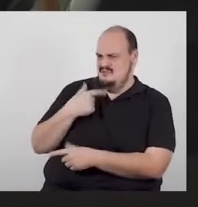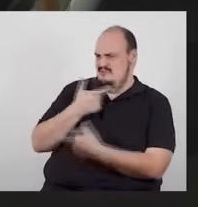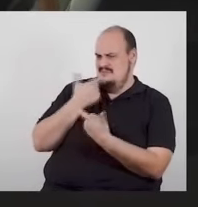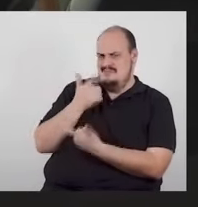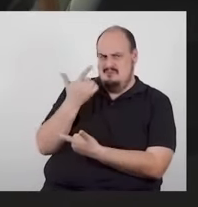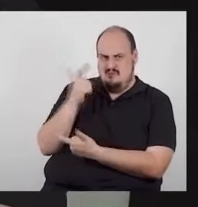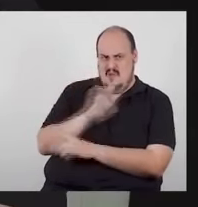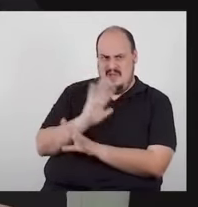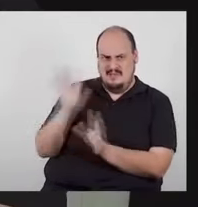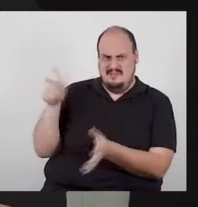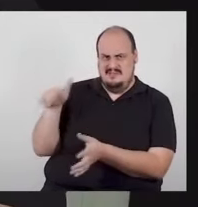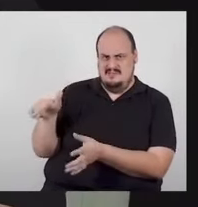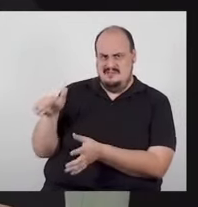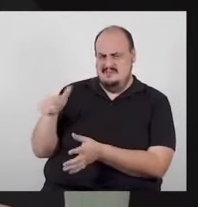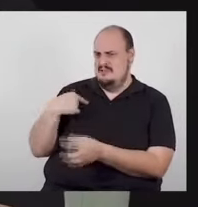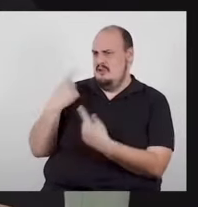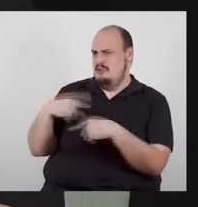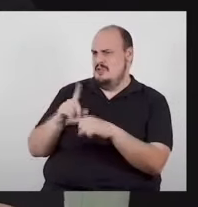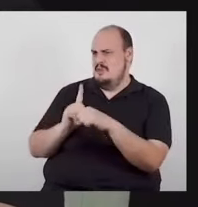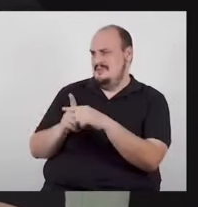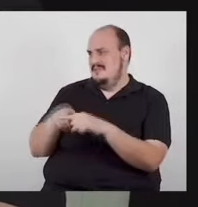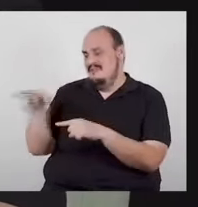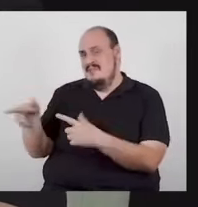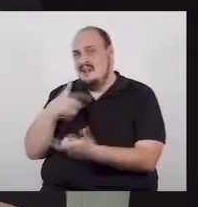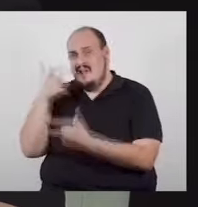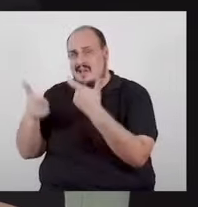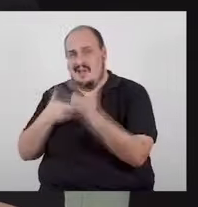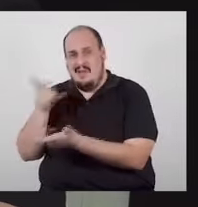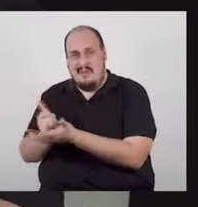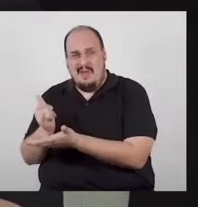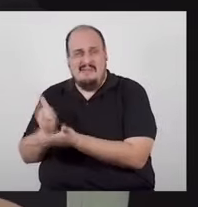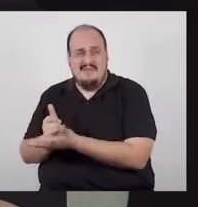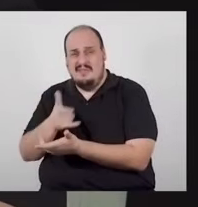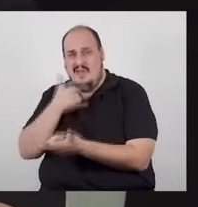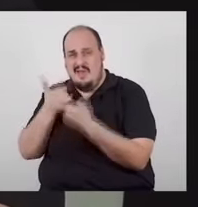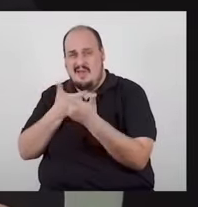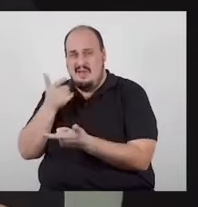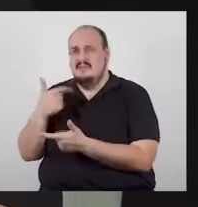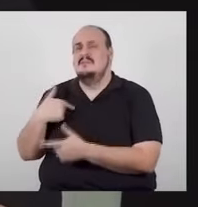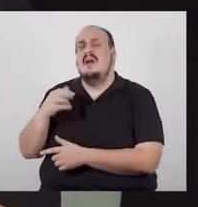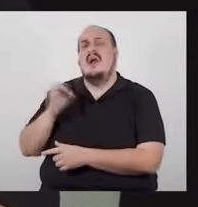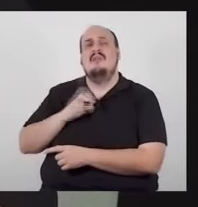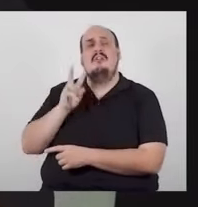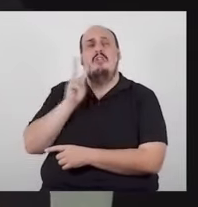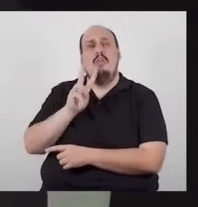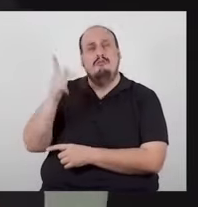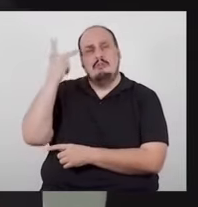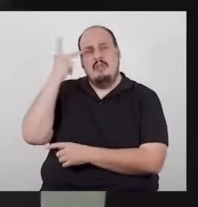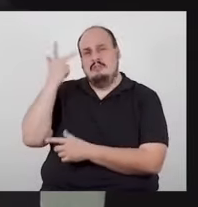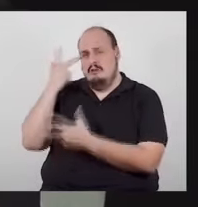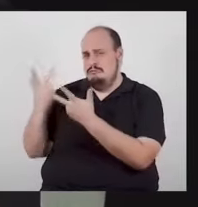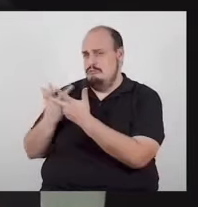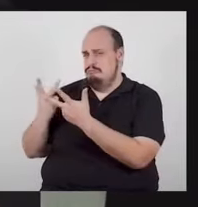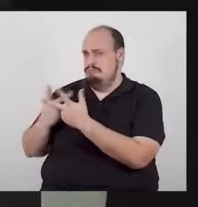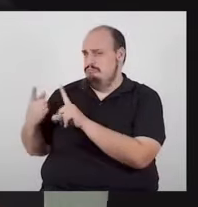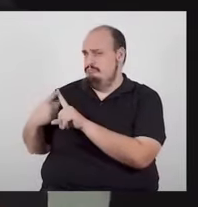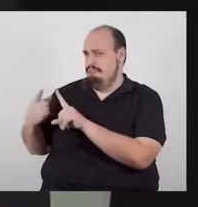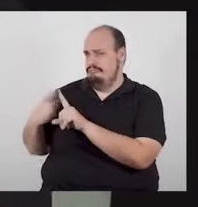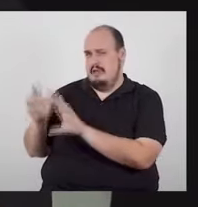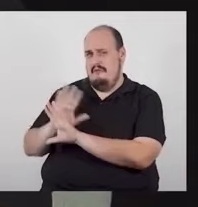generaban ningún tipo de reacción positiva, y me enteré, yo dejé de hablar con él en el año 2018. Intenté